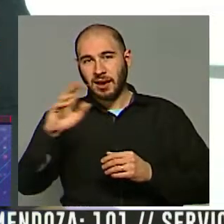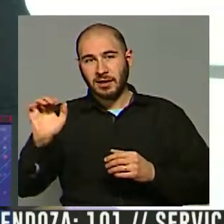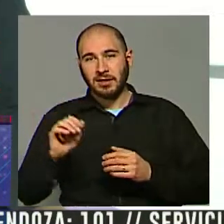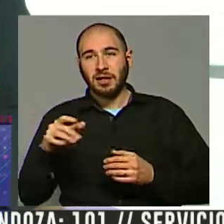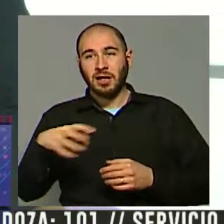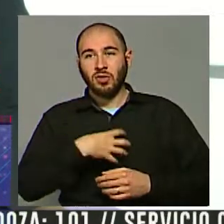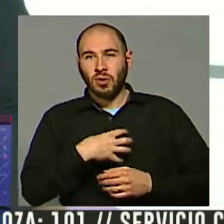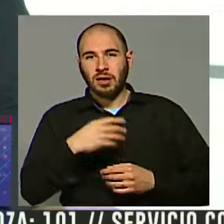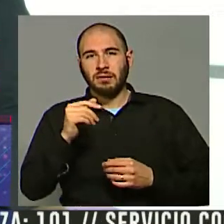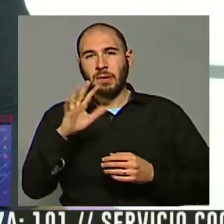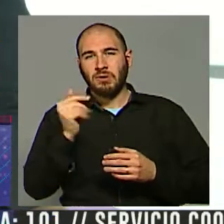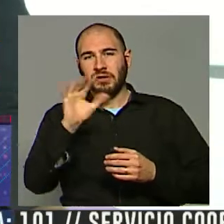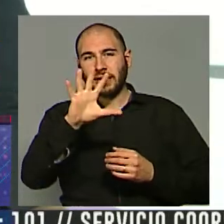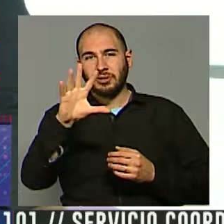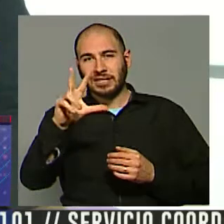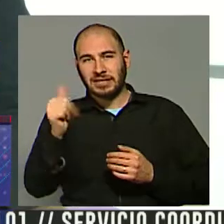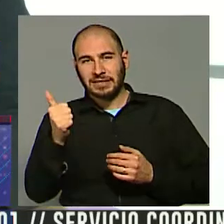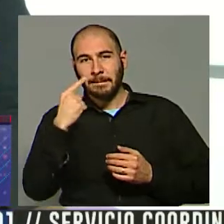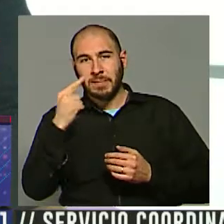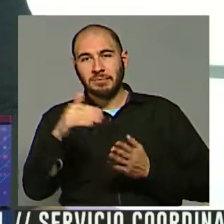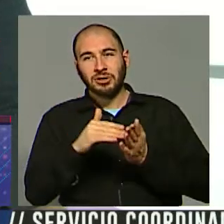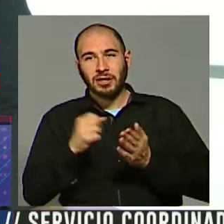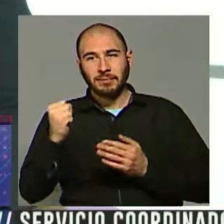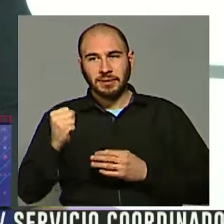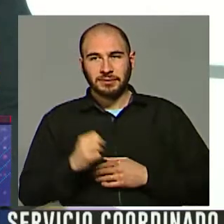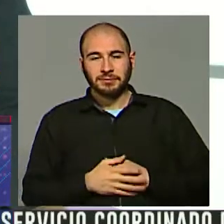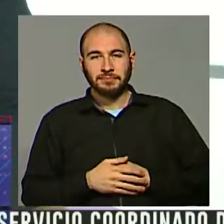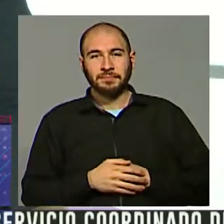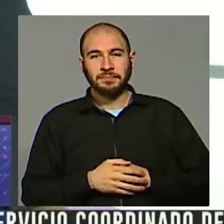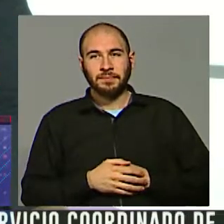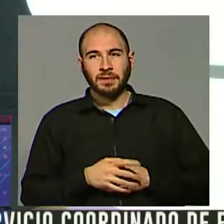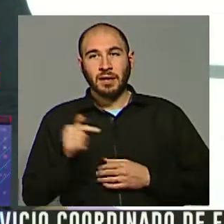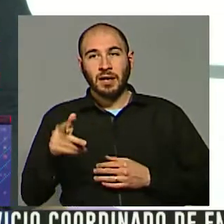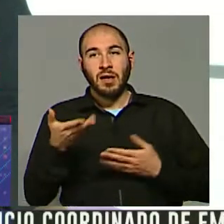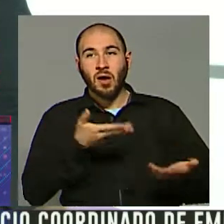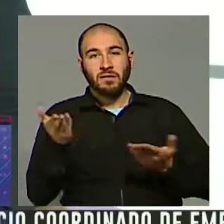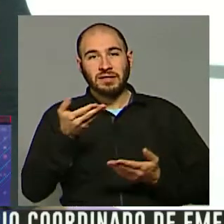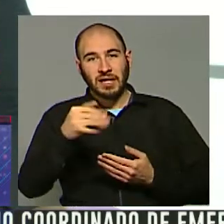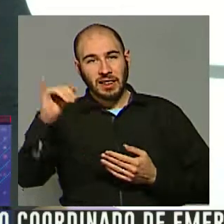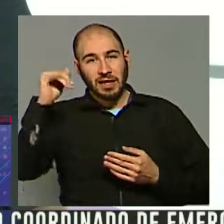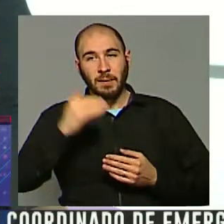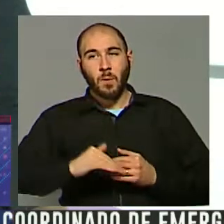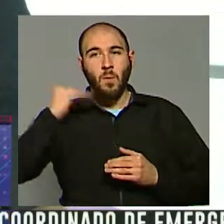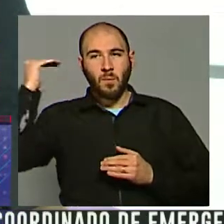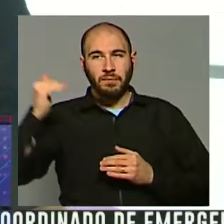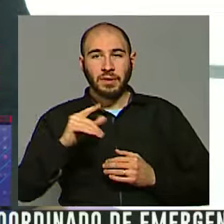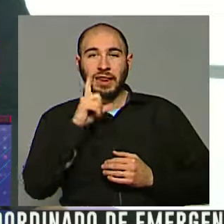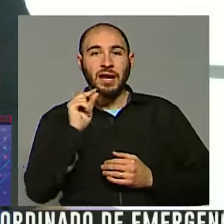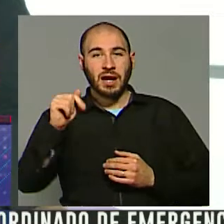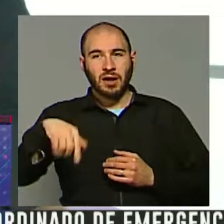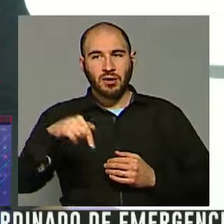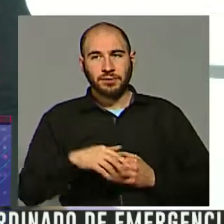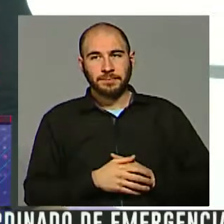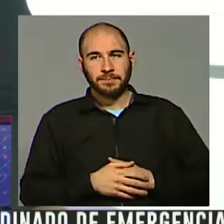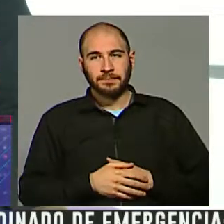tiene, cerca de 536 mil millones de pesos, teniendo en cuenta que estaba ofreciendo una tasa relativamente alta. En la jornada de hoy, la